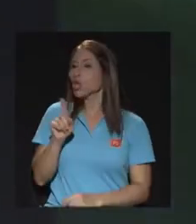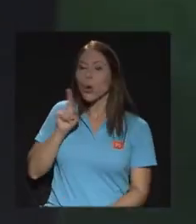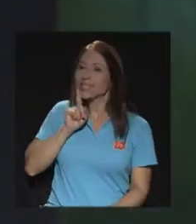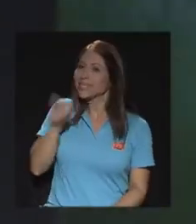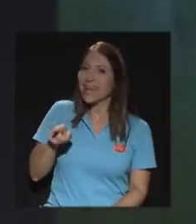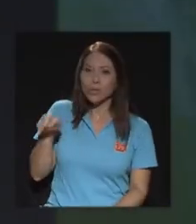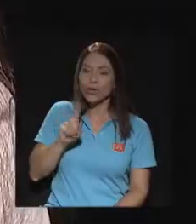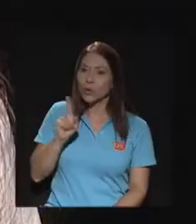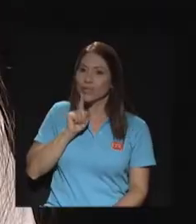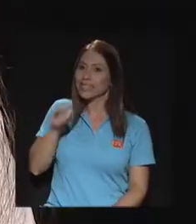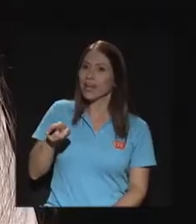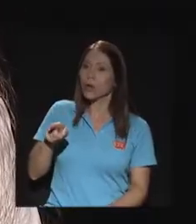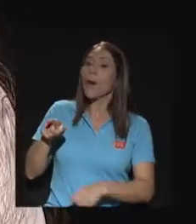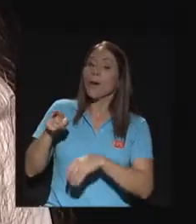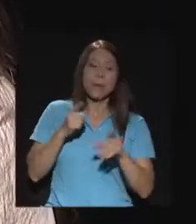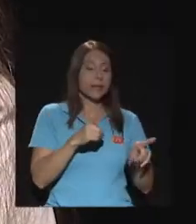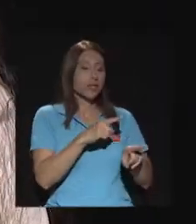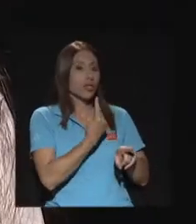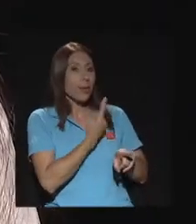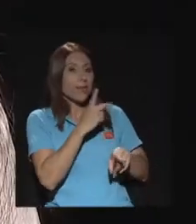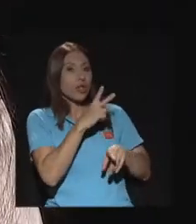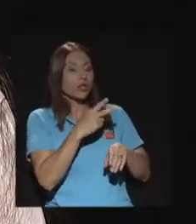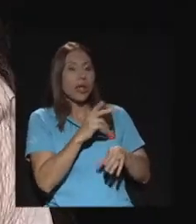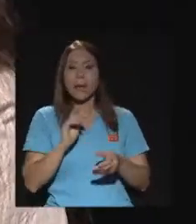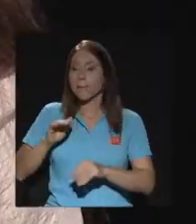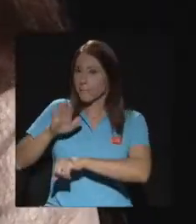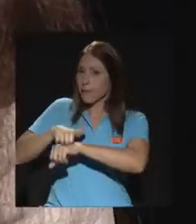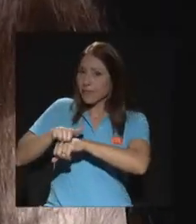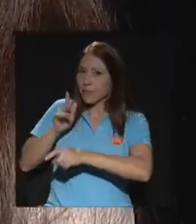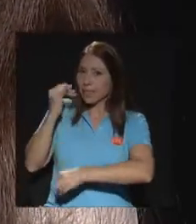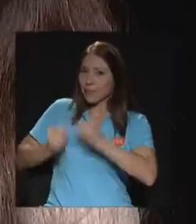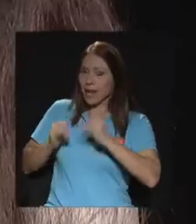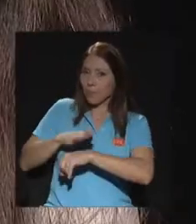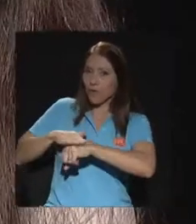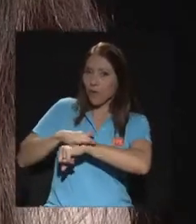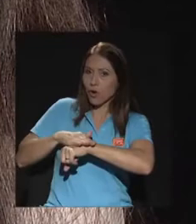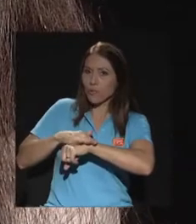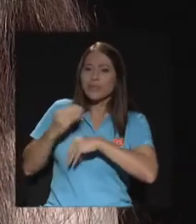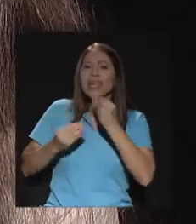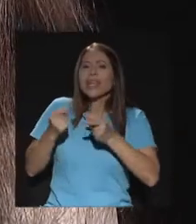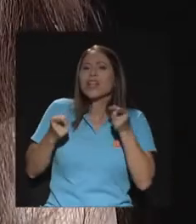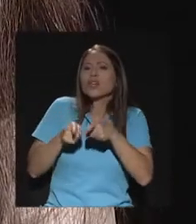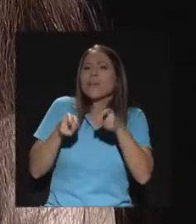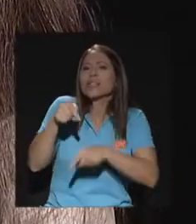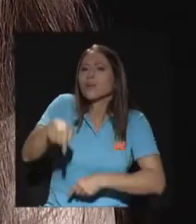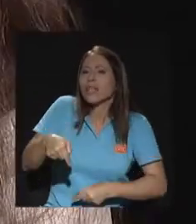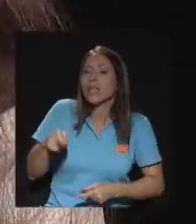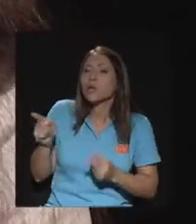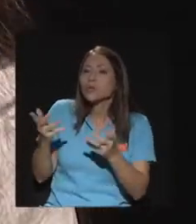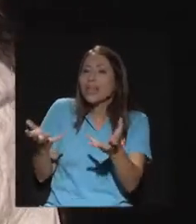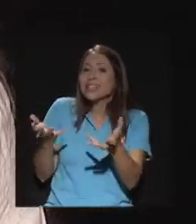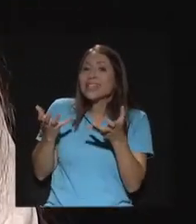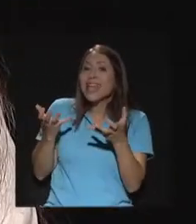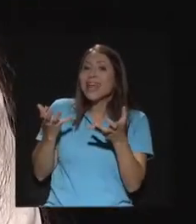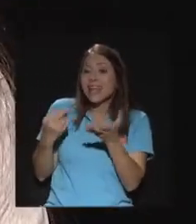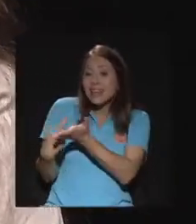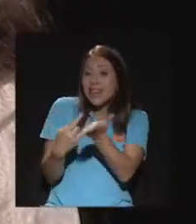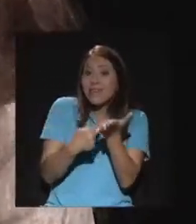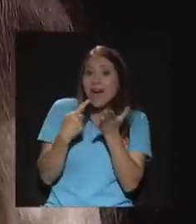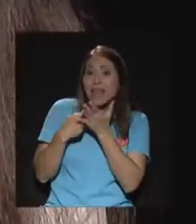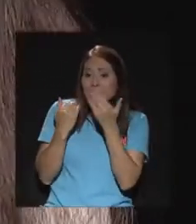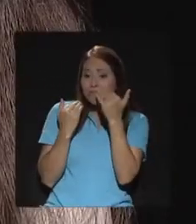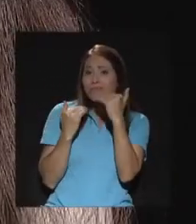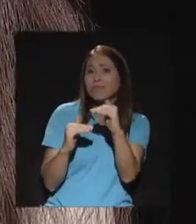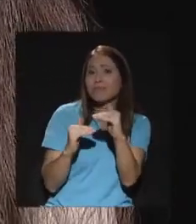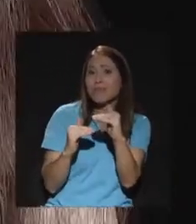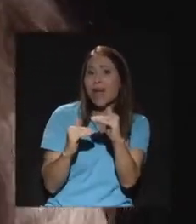cierto. Bueno, permítame solo terminar. Dos cambios, permítame terminar, por favor. ¿Qué es lo que está pasando aquí? Que ustedes quieren resumir el debate en que o